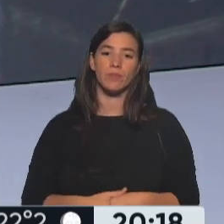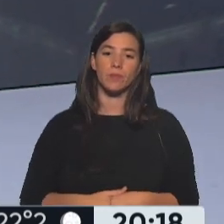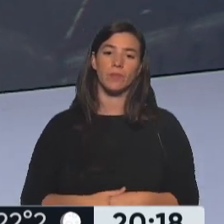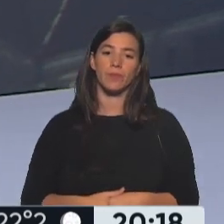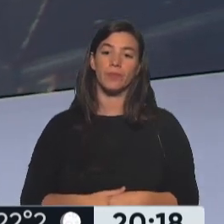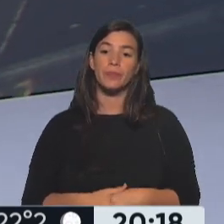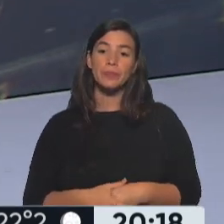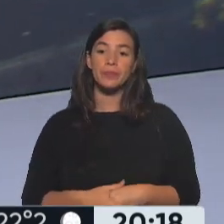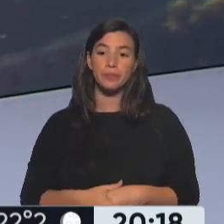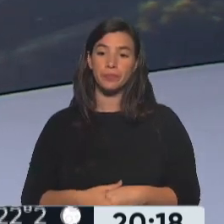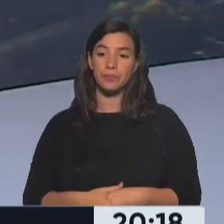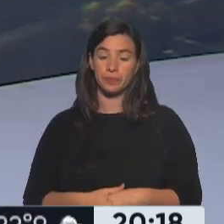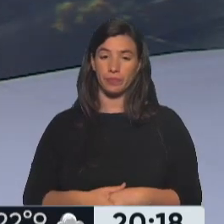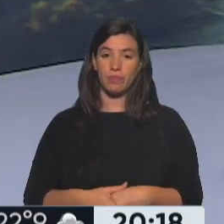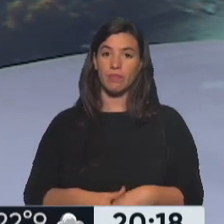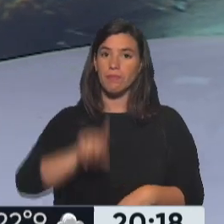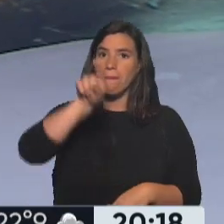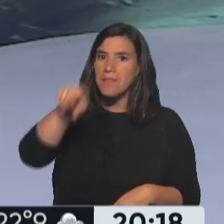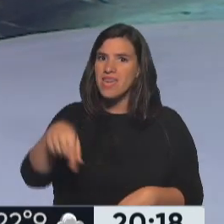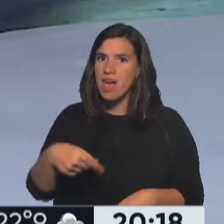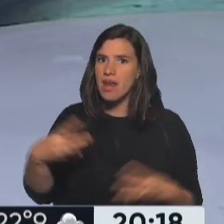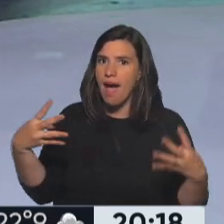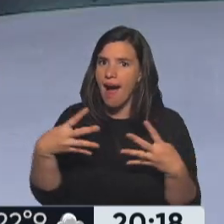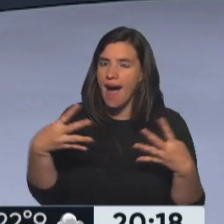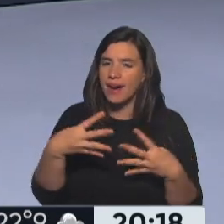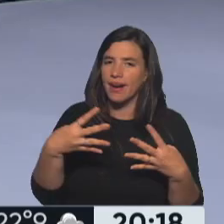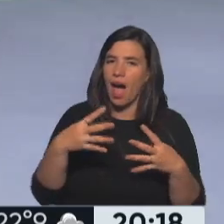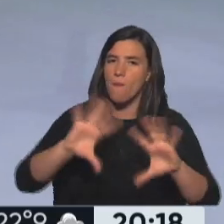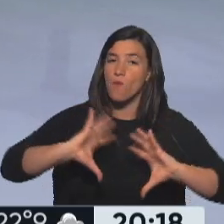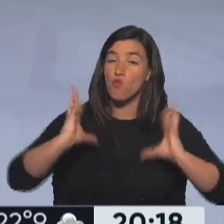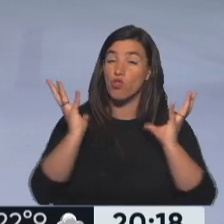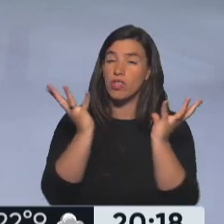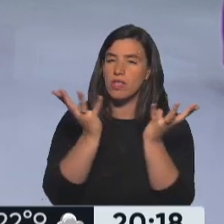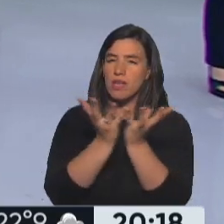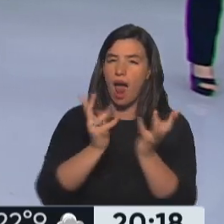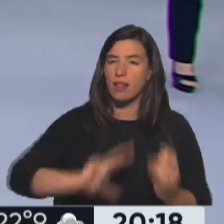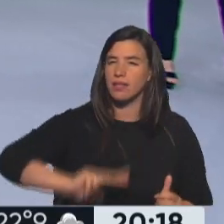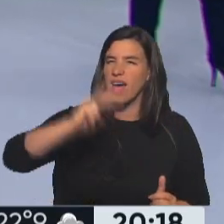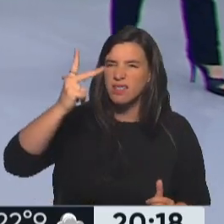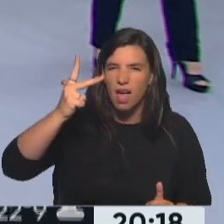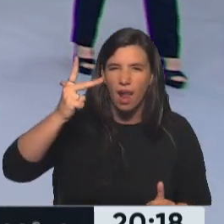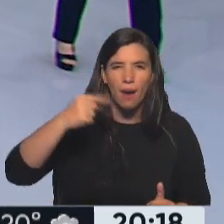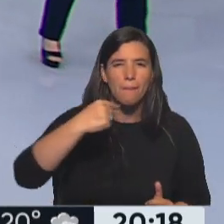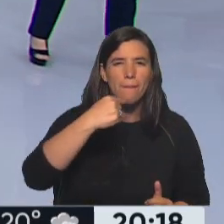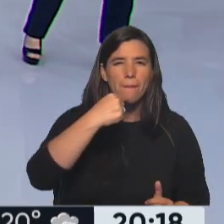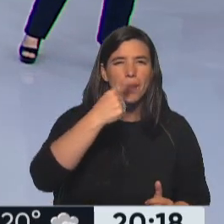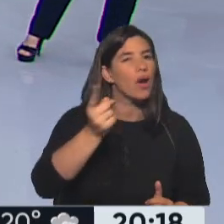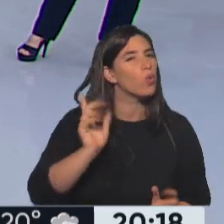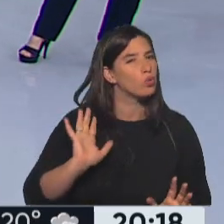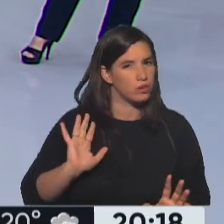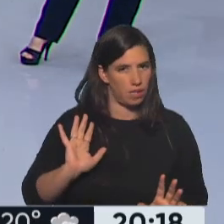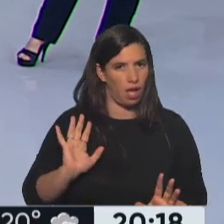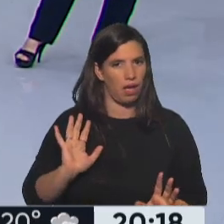Se viene una tercera guerra mundial y guerra además nuclear, es la pregunta y el análisis que surgió en